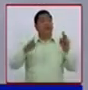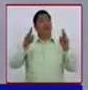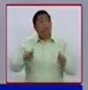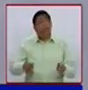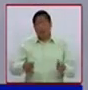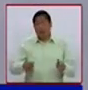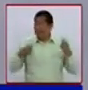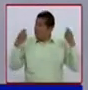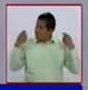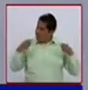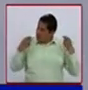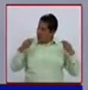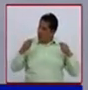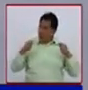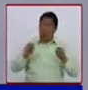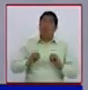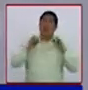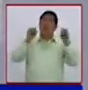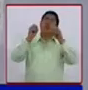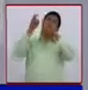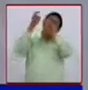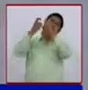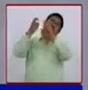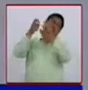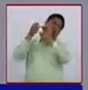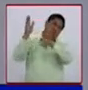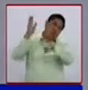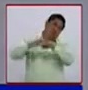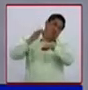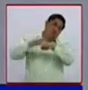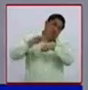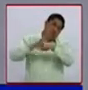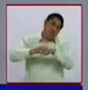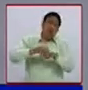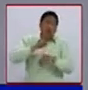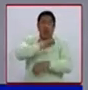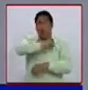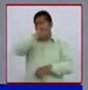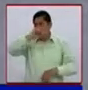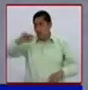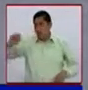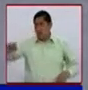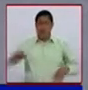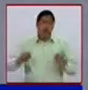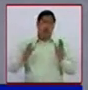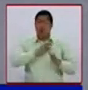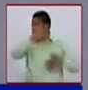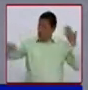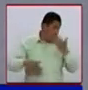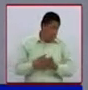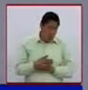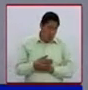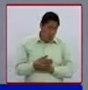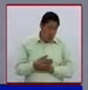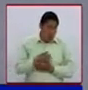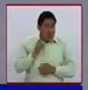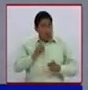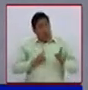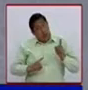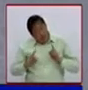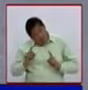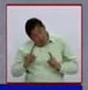La gente hace lo que puede, desde colgar muñecos hasta poner este tipo de mensajes en sus paredes. Todo